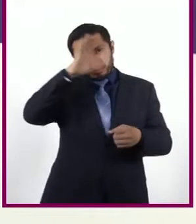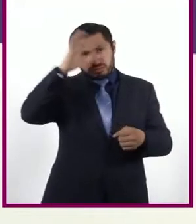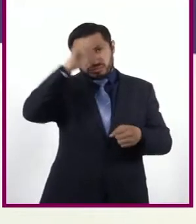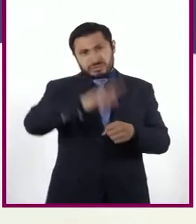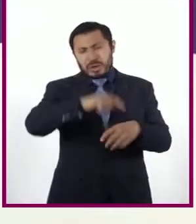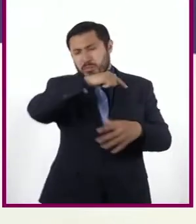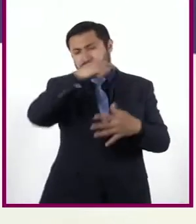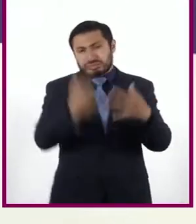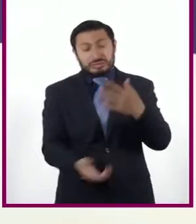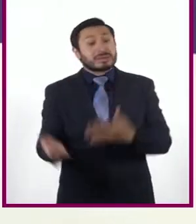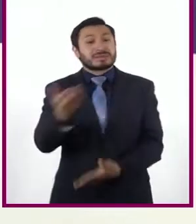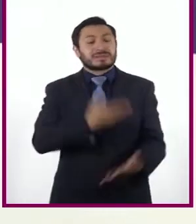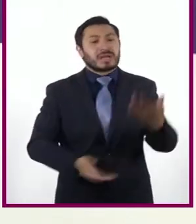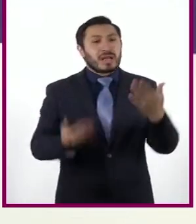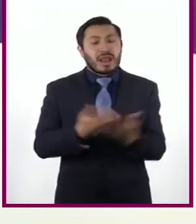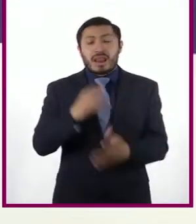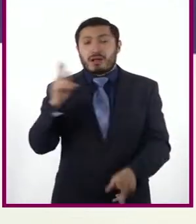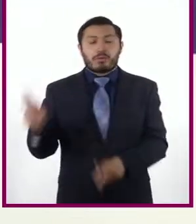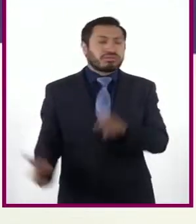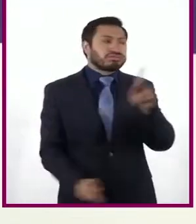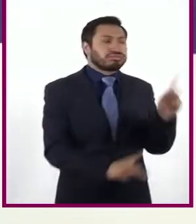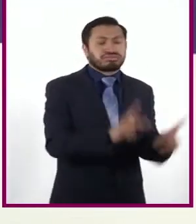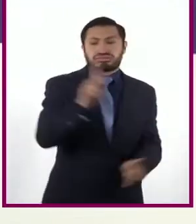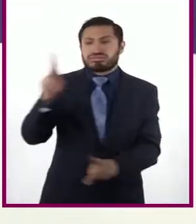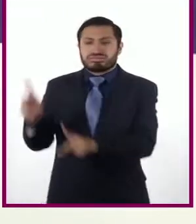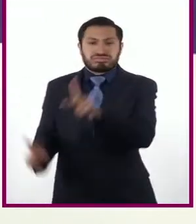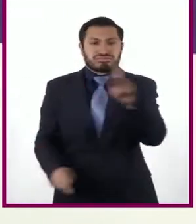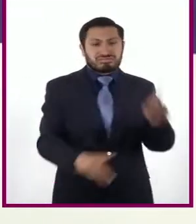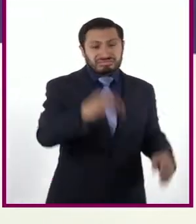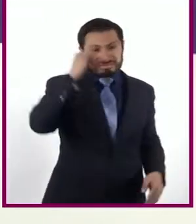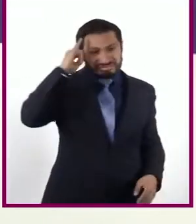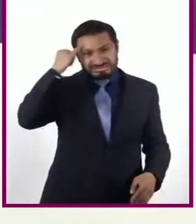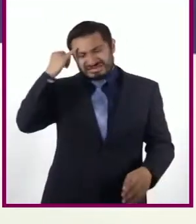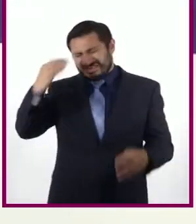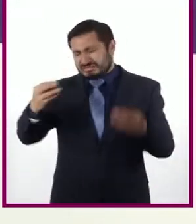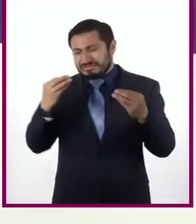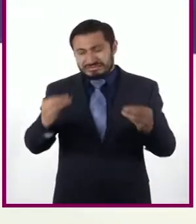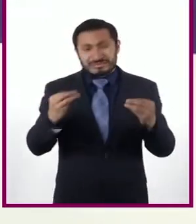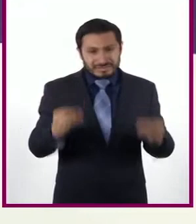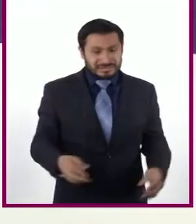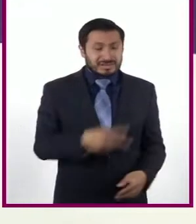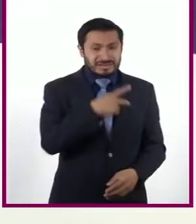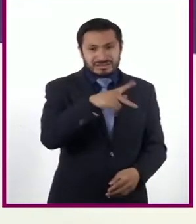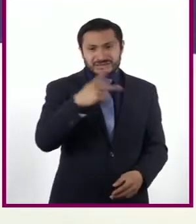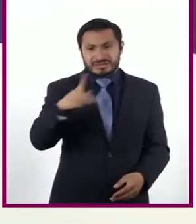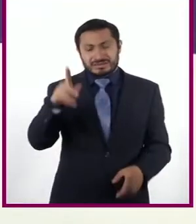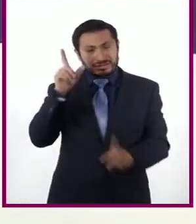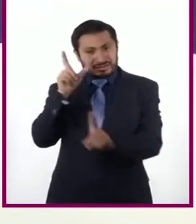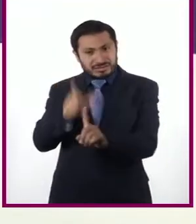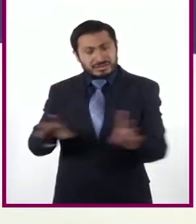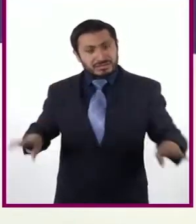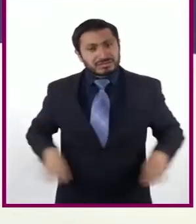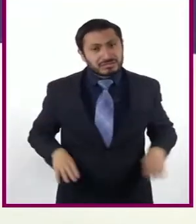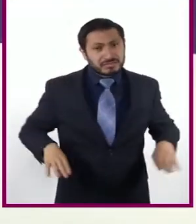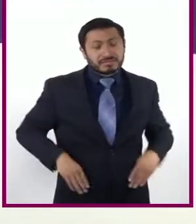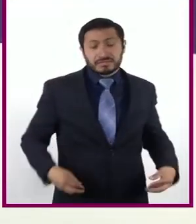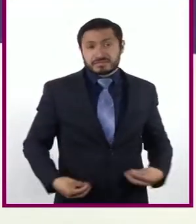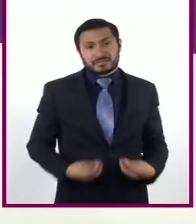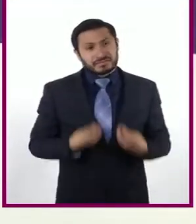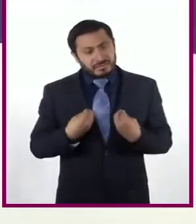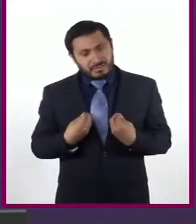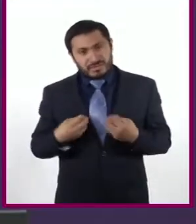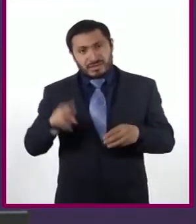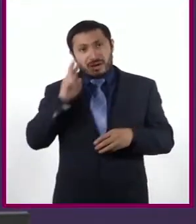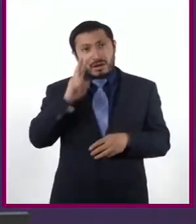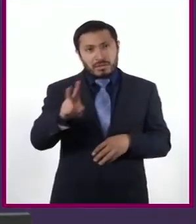la convivencia de múltiples pueblos indígenas, con sus propias y diferentes formas de pensar, de vivir y de percibir el